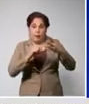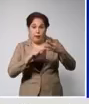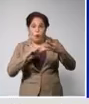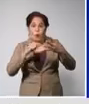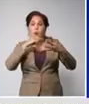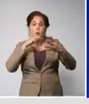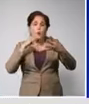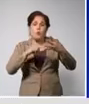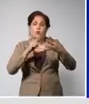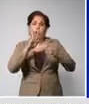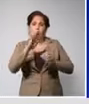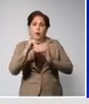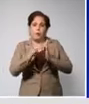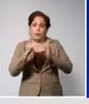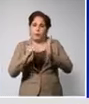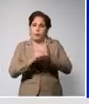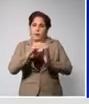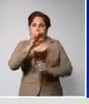con